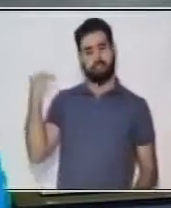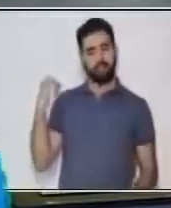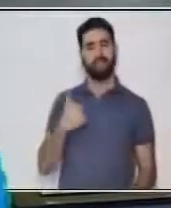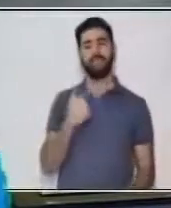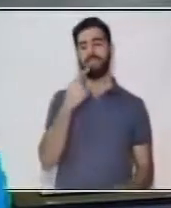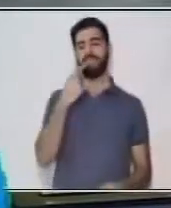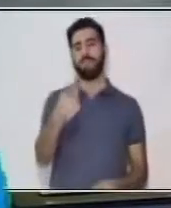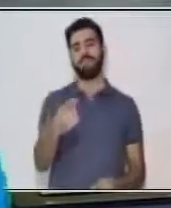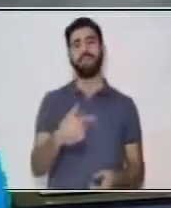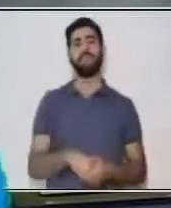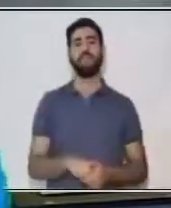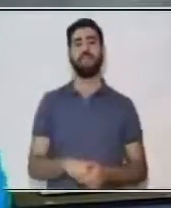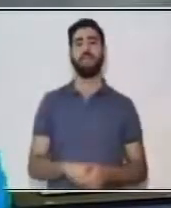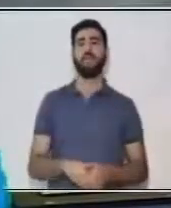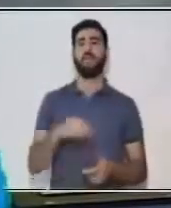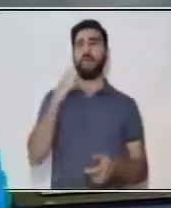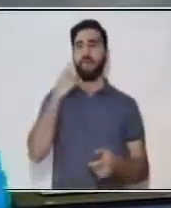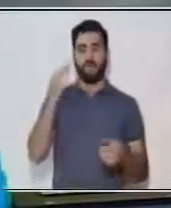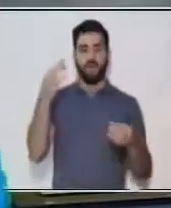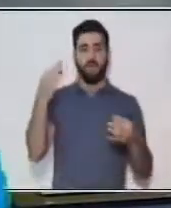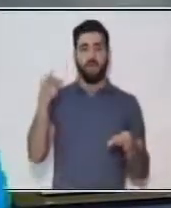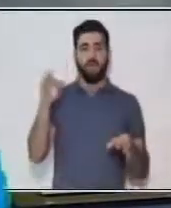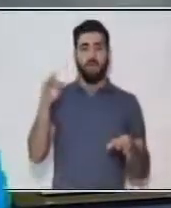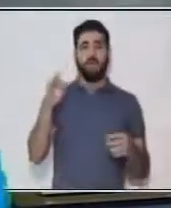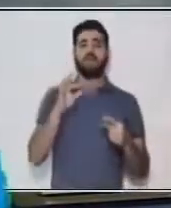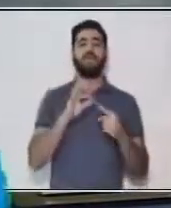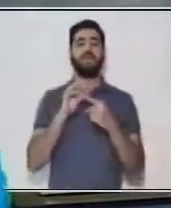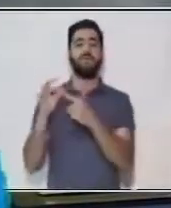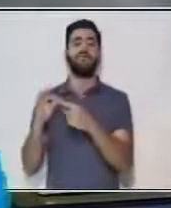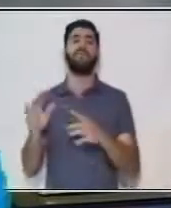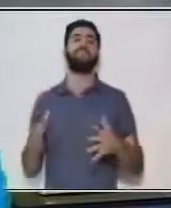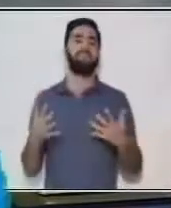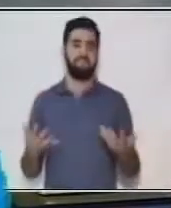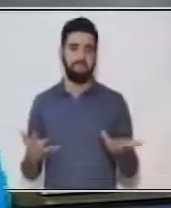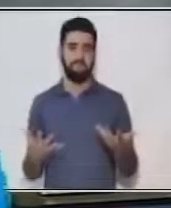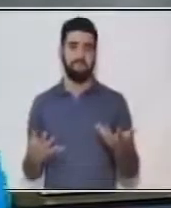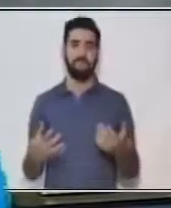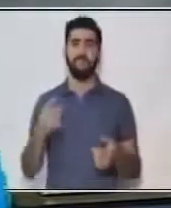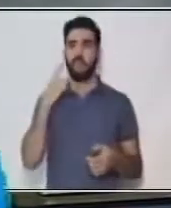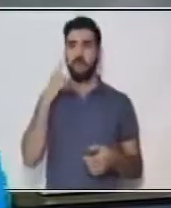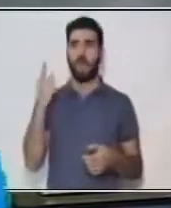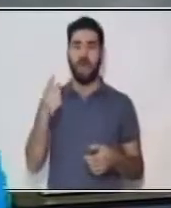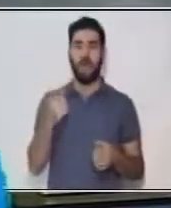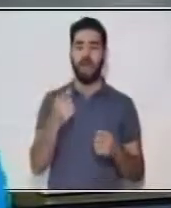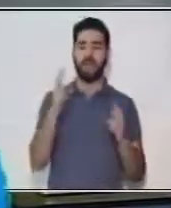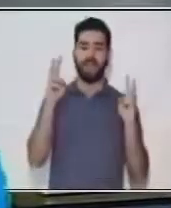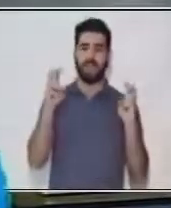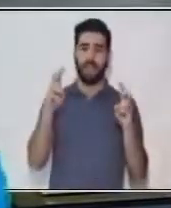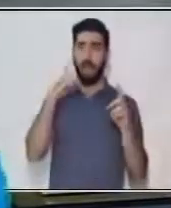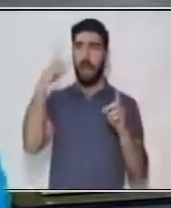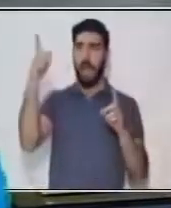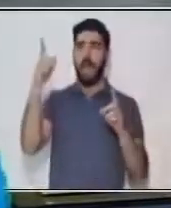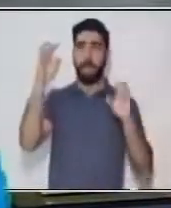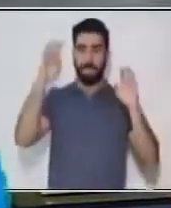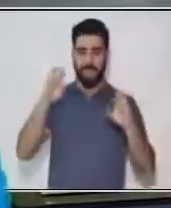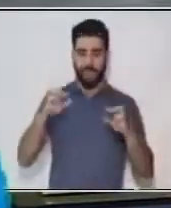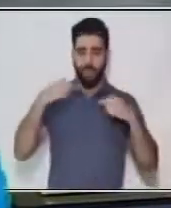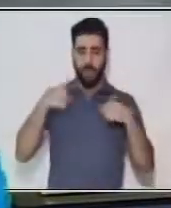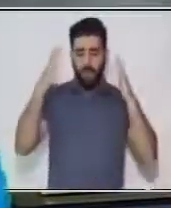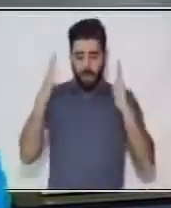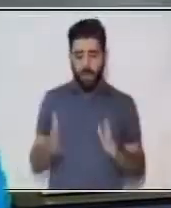les hablaba de los textos que están dirigidos especialmente al área de los astrónomos, que